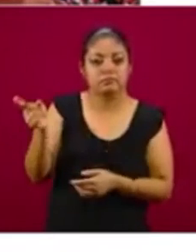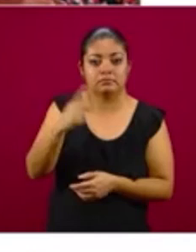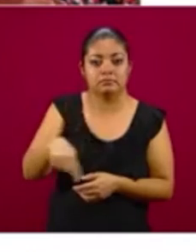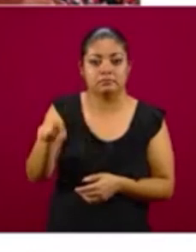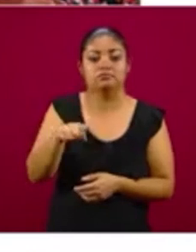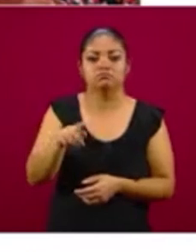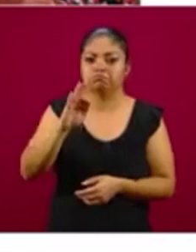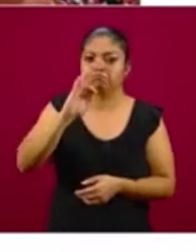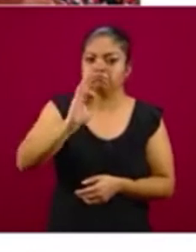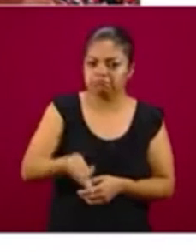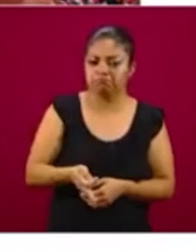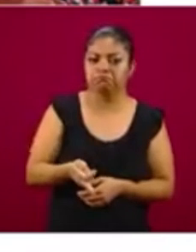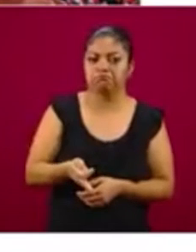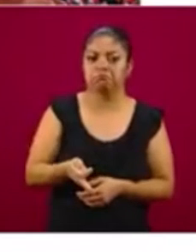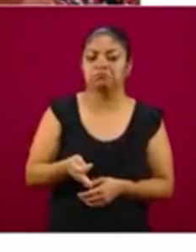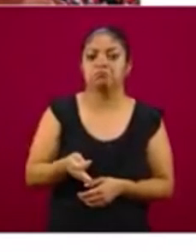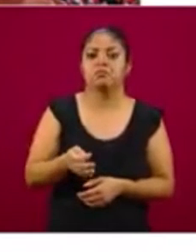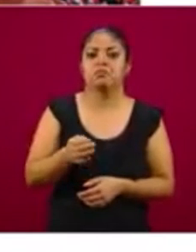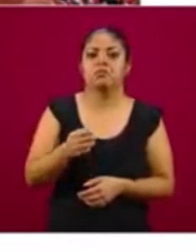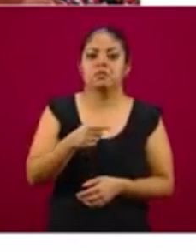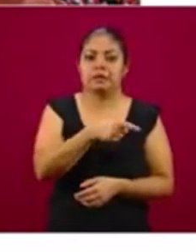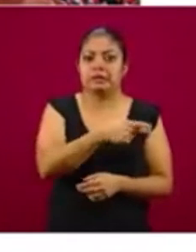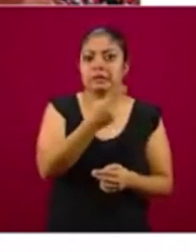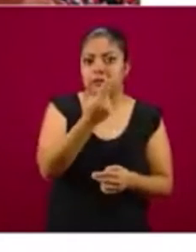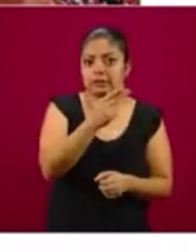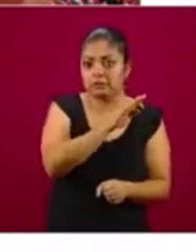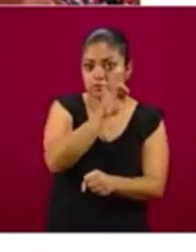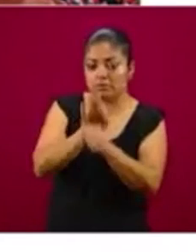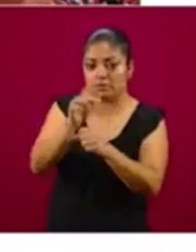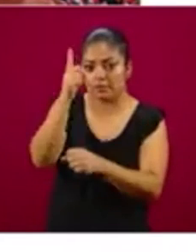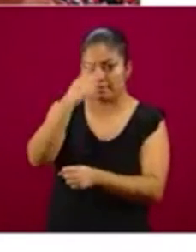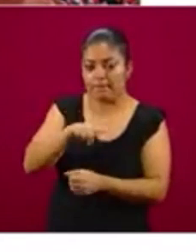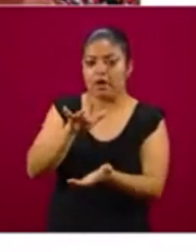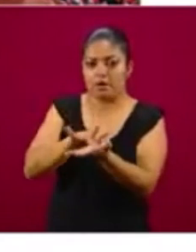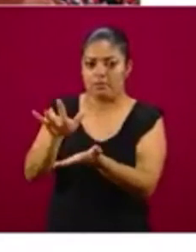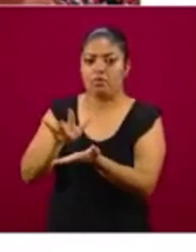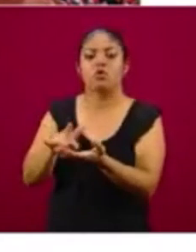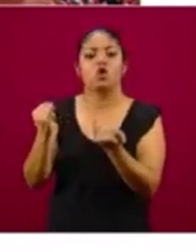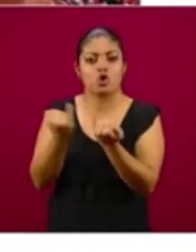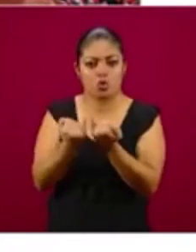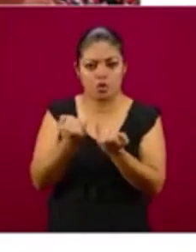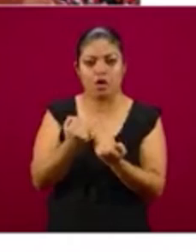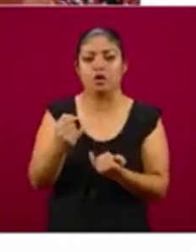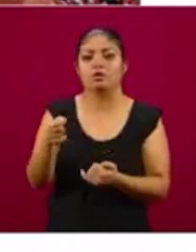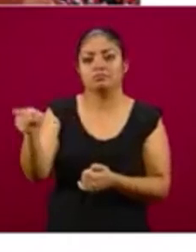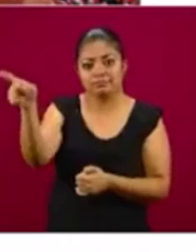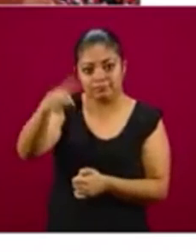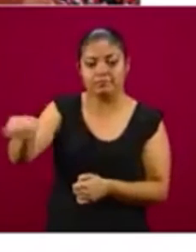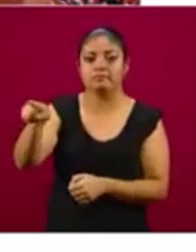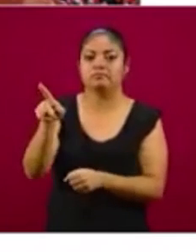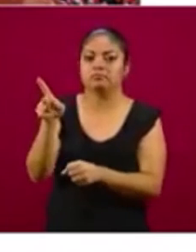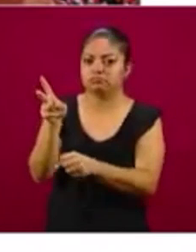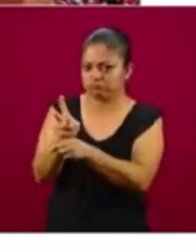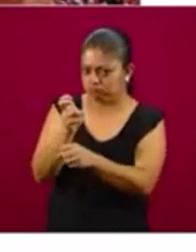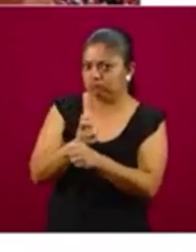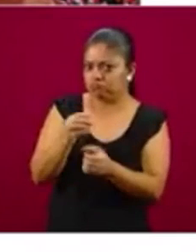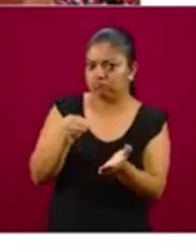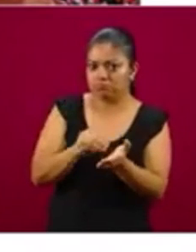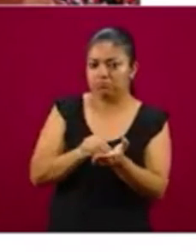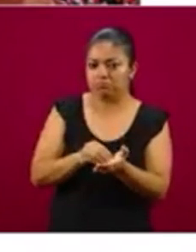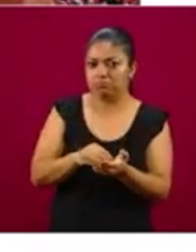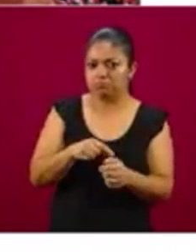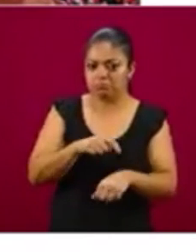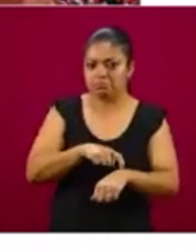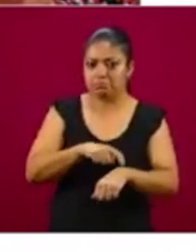poder recibir uno de estos créditos a ellos les seguimos haciendo la invitación quedan todavía horas